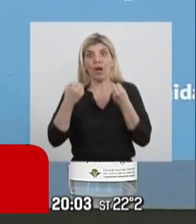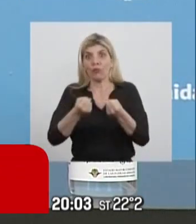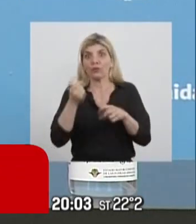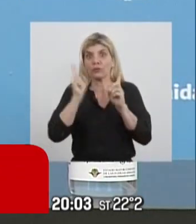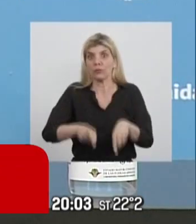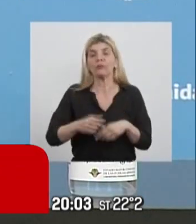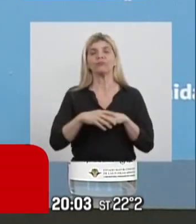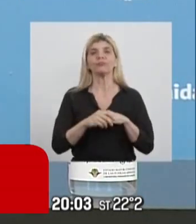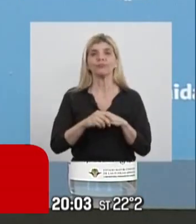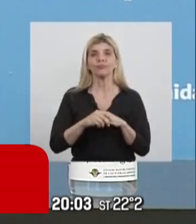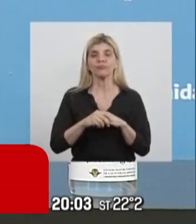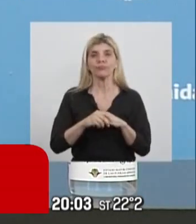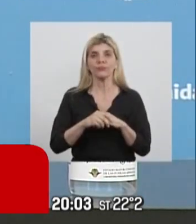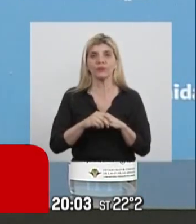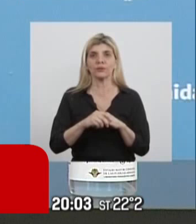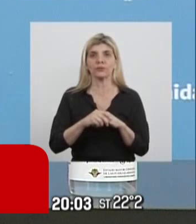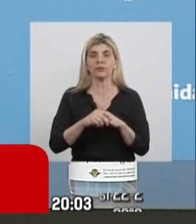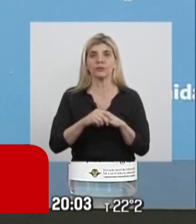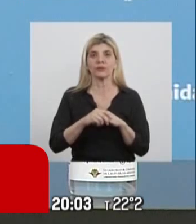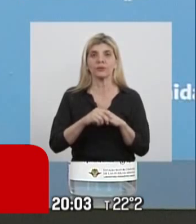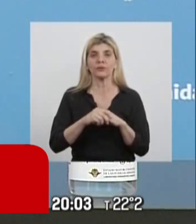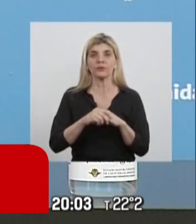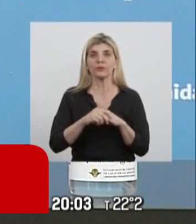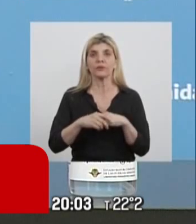posible. Por eso, en